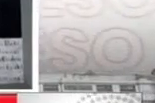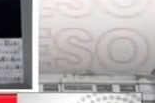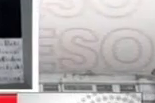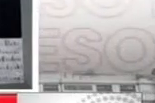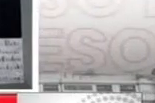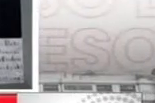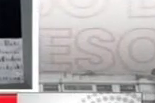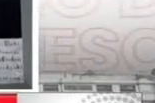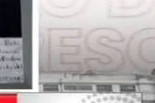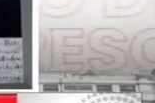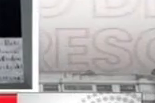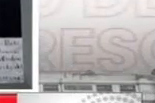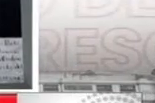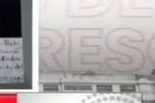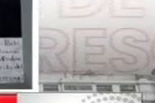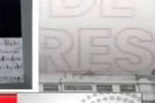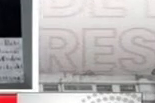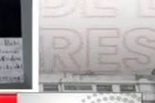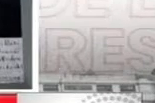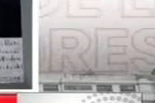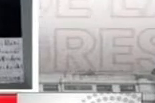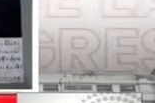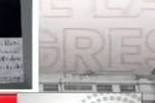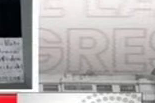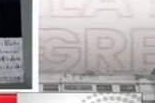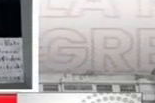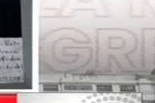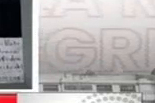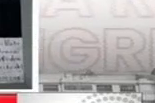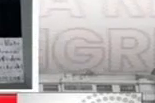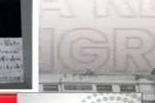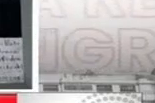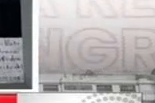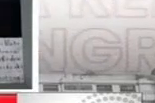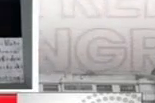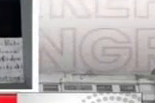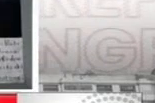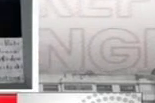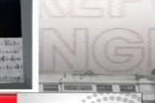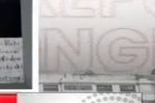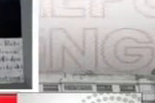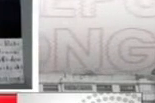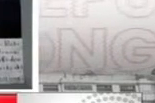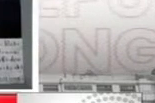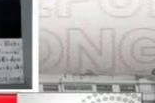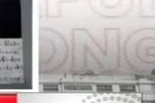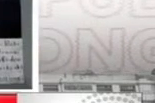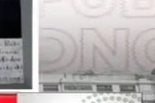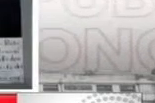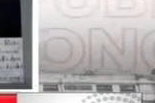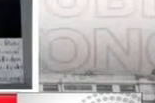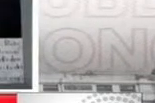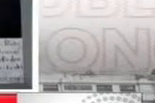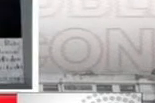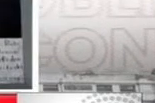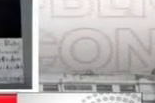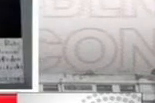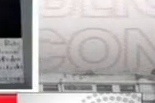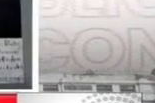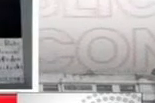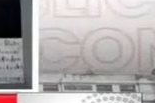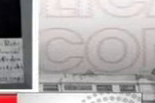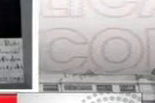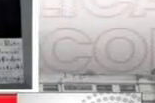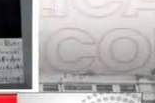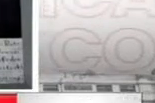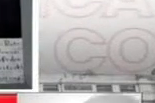gestión. Pero tenemos que empezar a trabajar, y la primera cosa que necesitamos es entender que esto